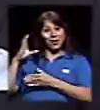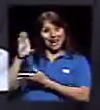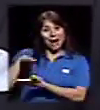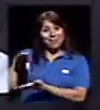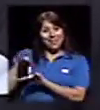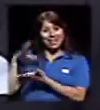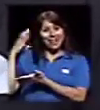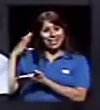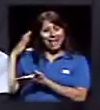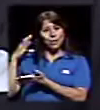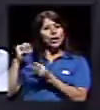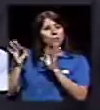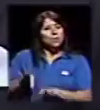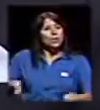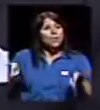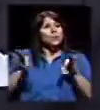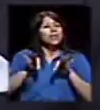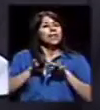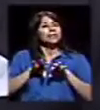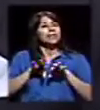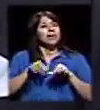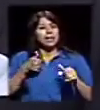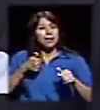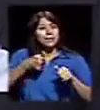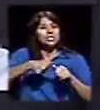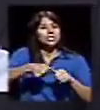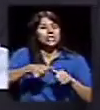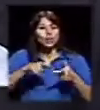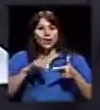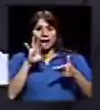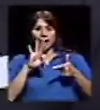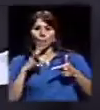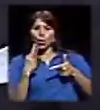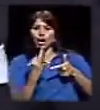apellido, el abolengo, el árbol genealógico,